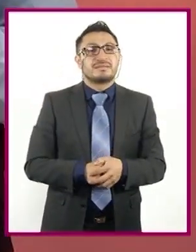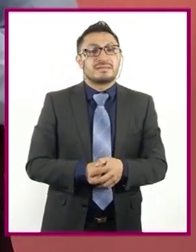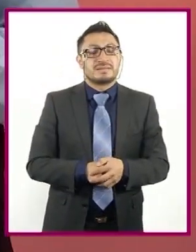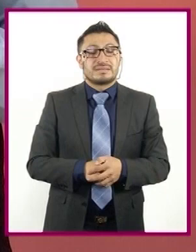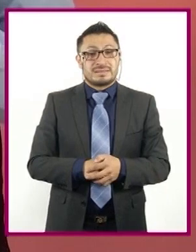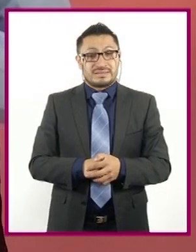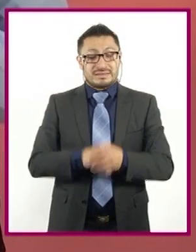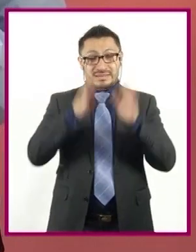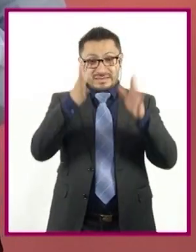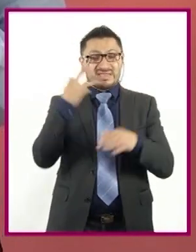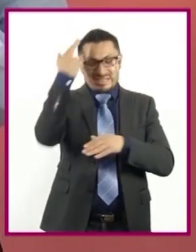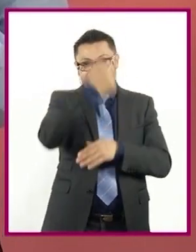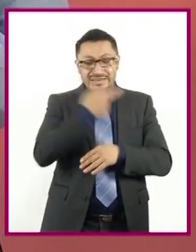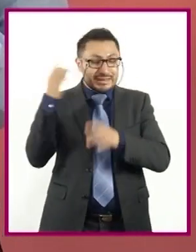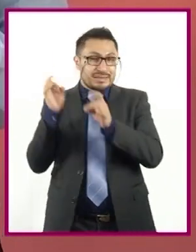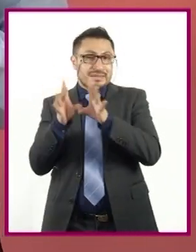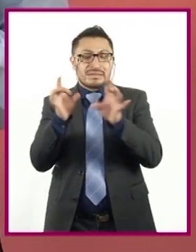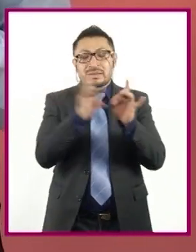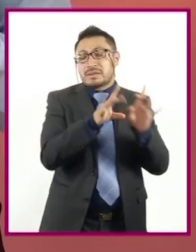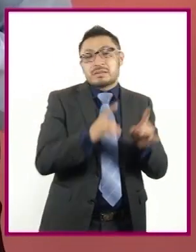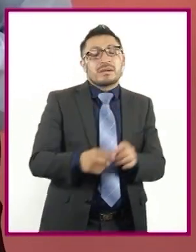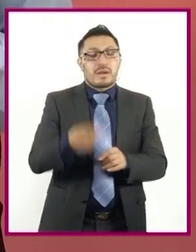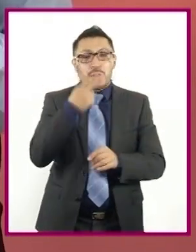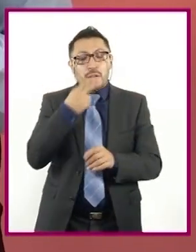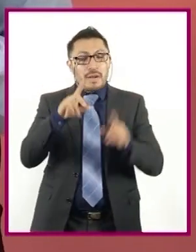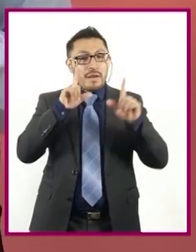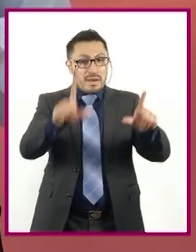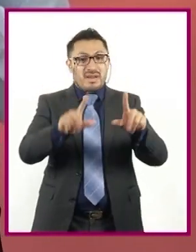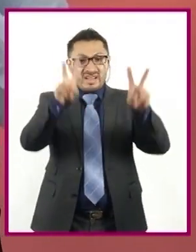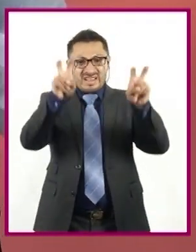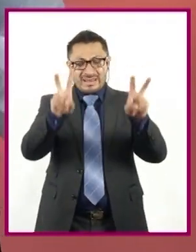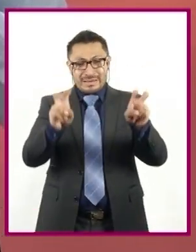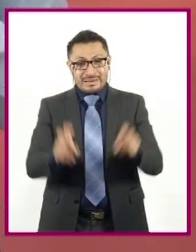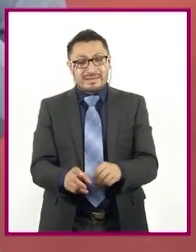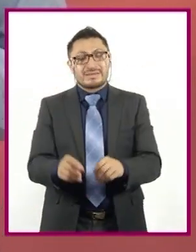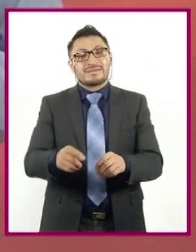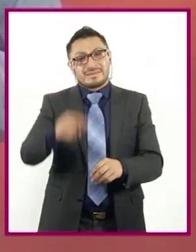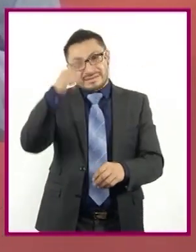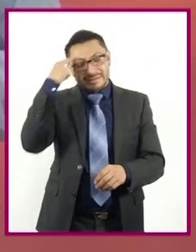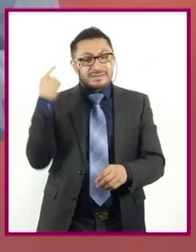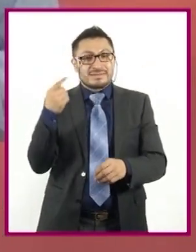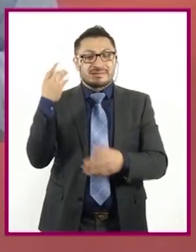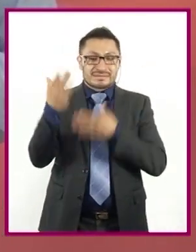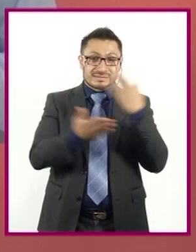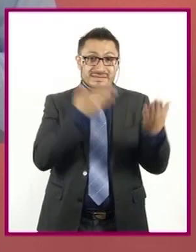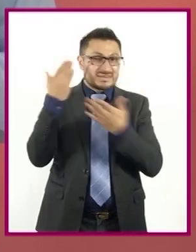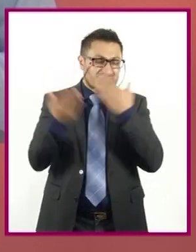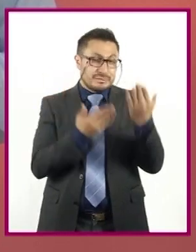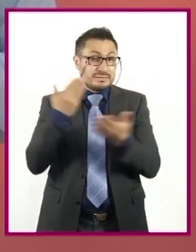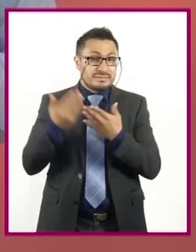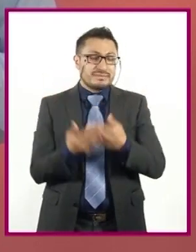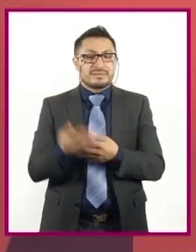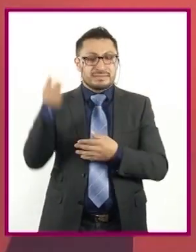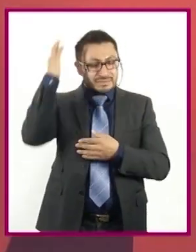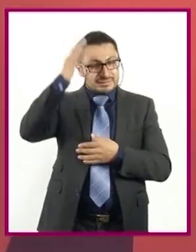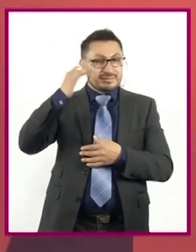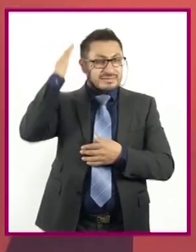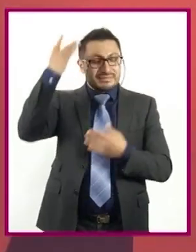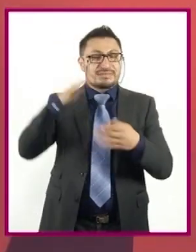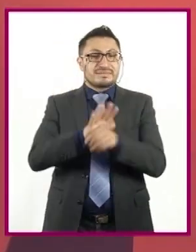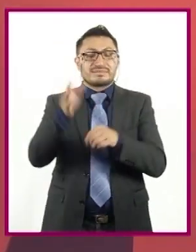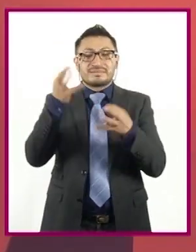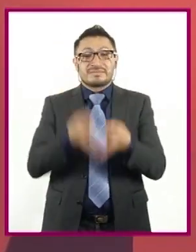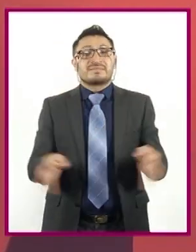Ya que repasamos diversas situaciones donde el uso de las fichas temáticas facilita el estudio, reflexionemos sobre la importancia